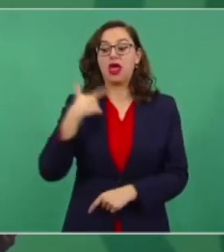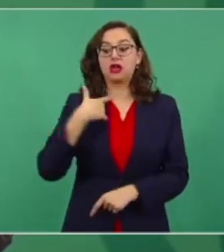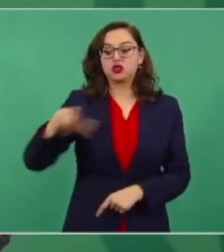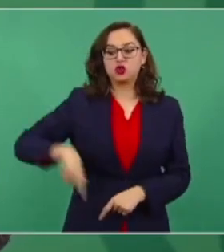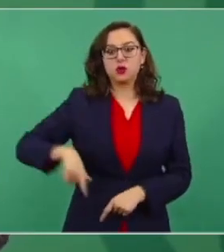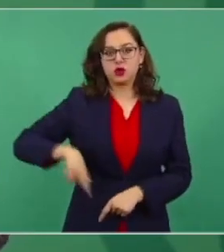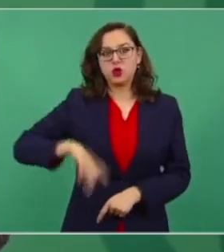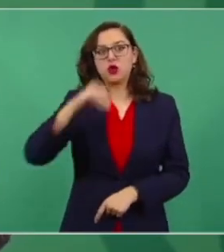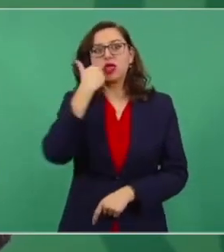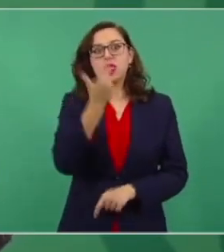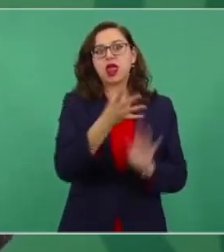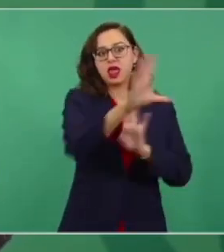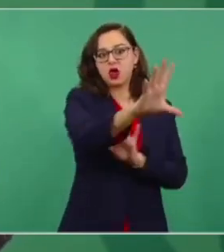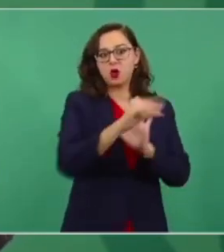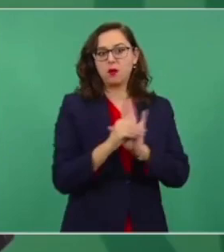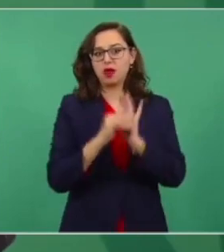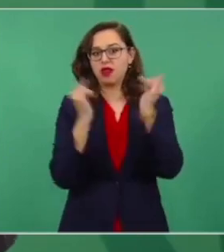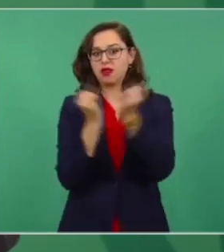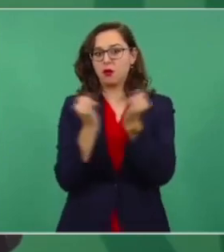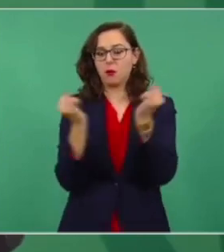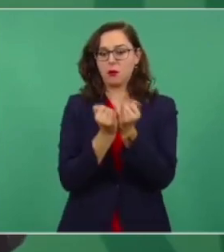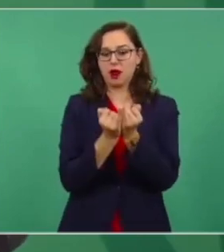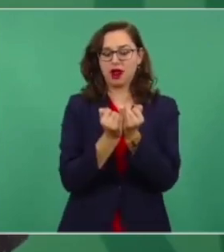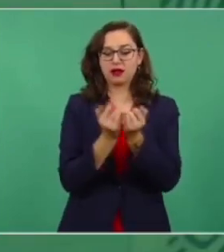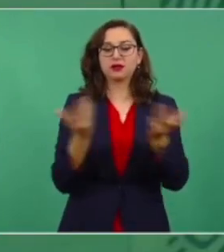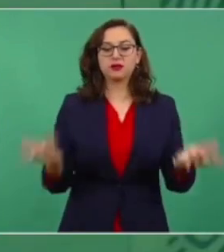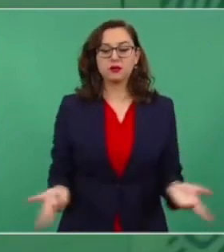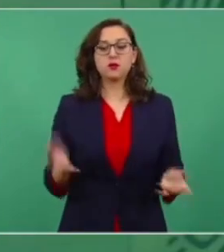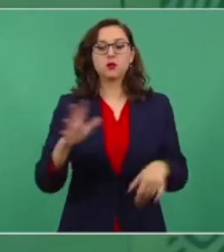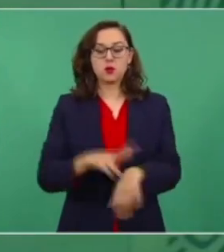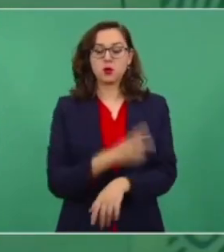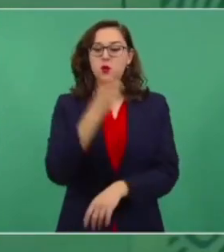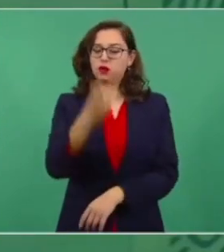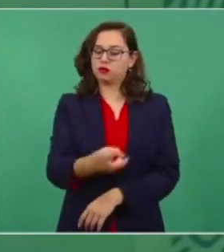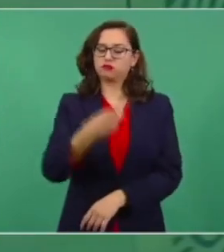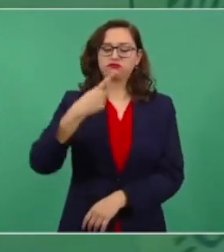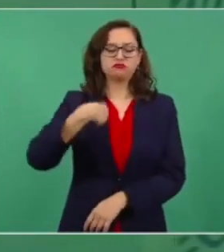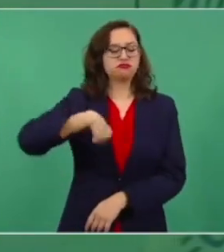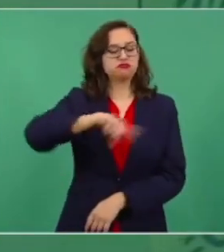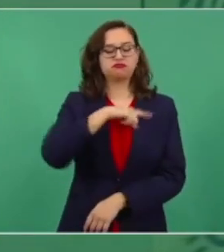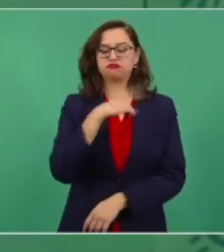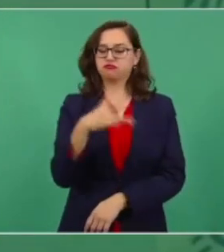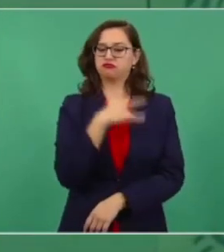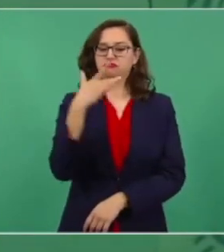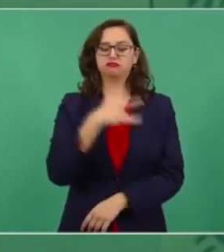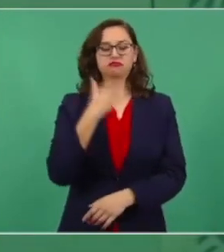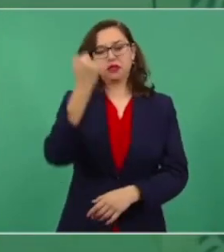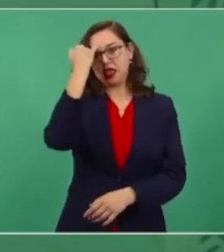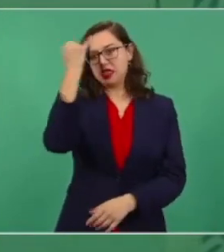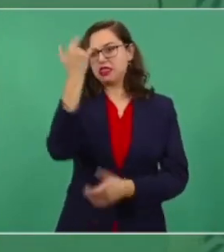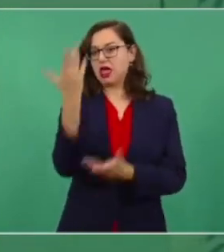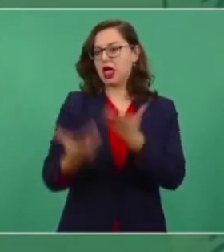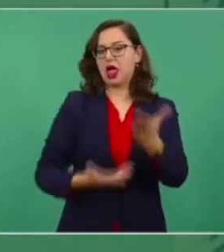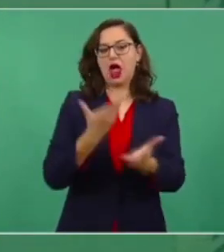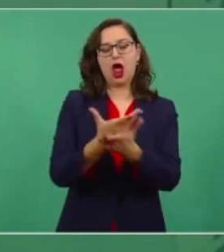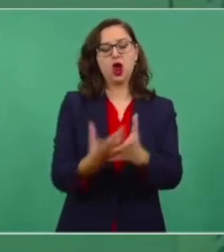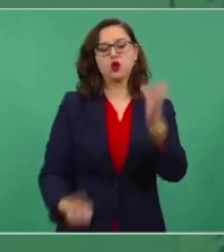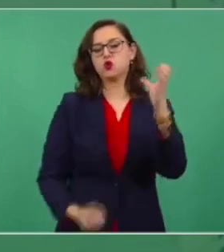imponiendo en México. Por eso es esta iniciativa que enviamos de reforma